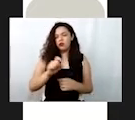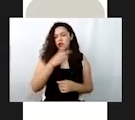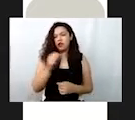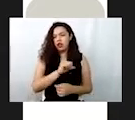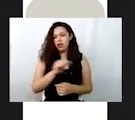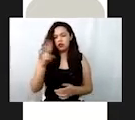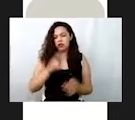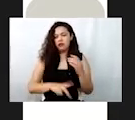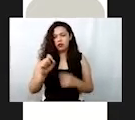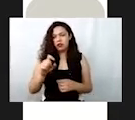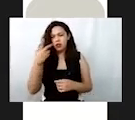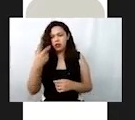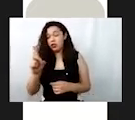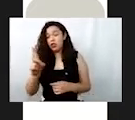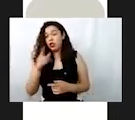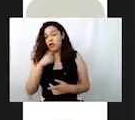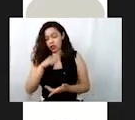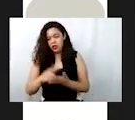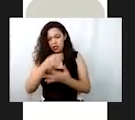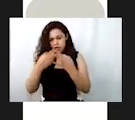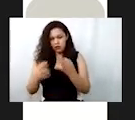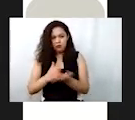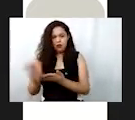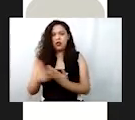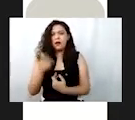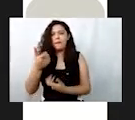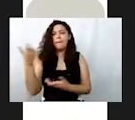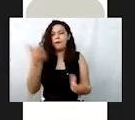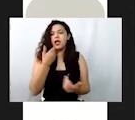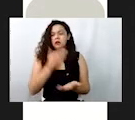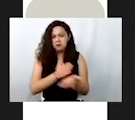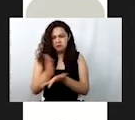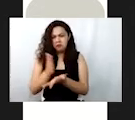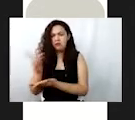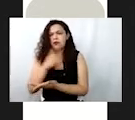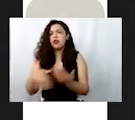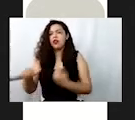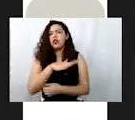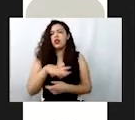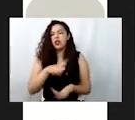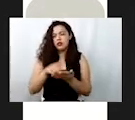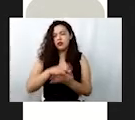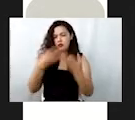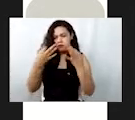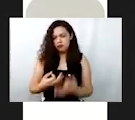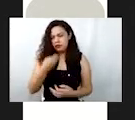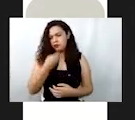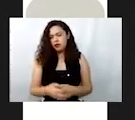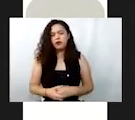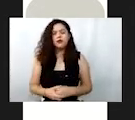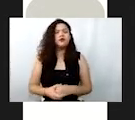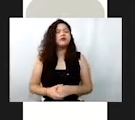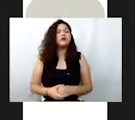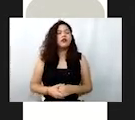equitativo al agua potable, a precio accesible y servicios de saneamiento e higiene adecuados. Lo mismo